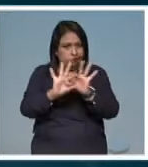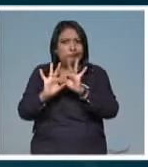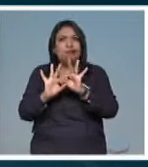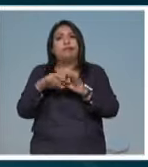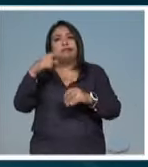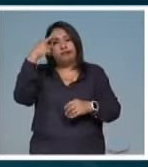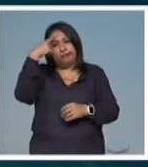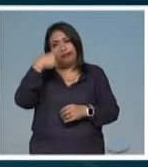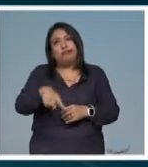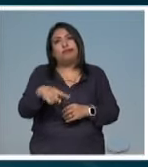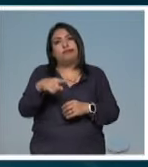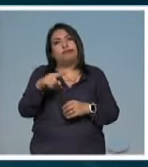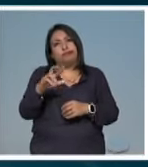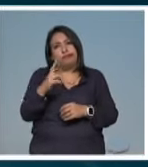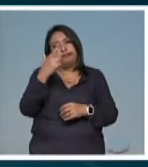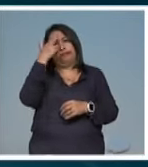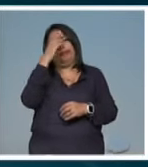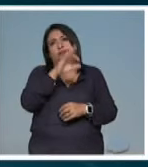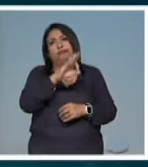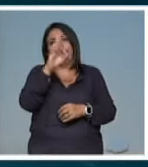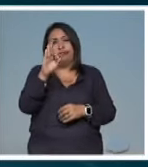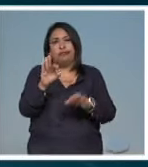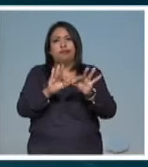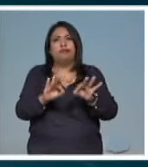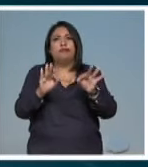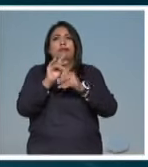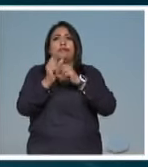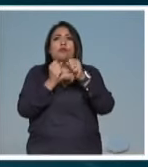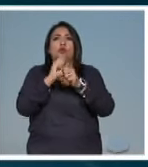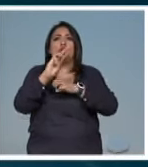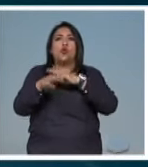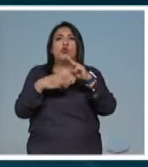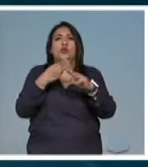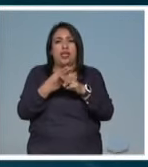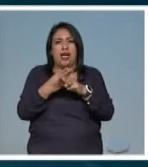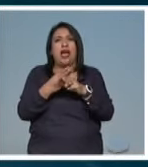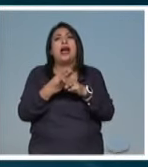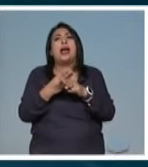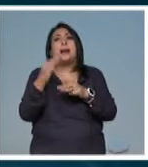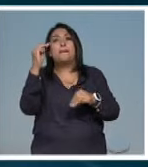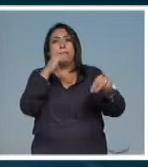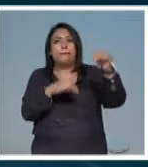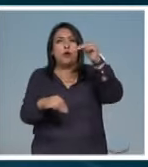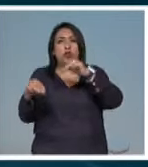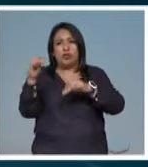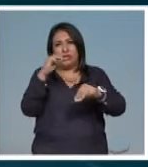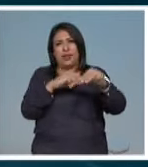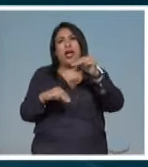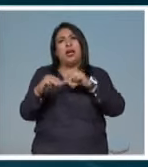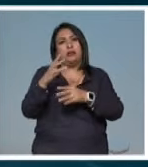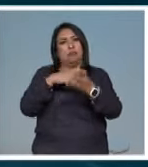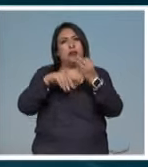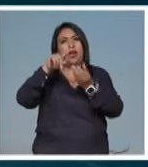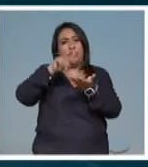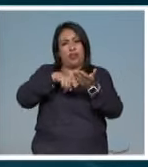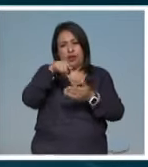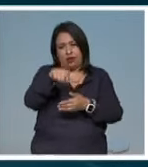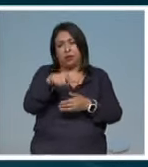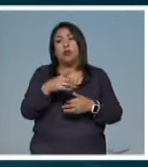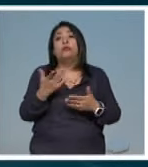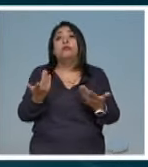a esta conmemoración de el Año Mundial de las Montañas, de la sustentabilidad en las